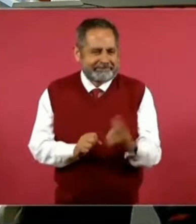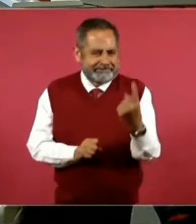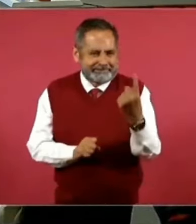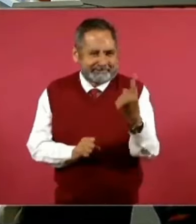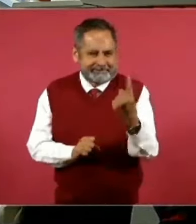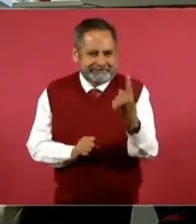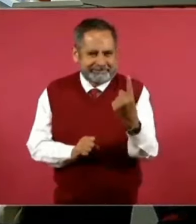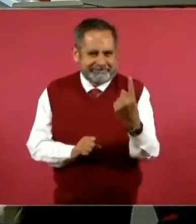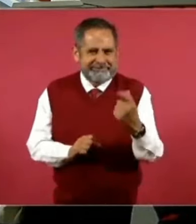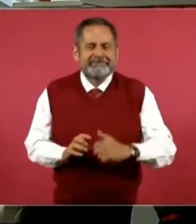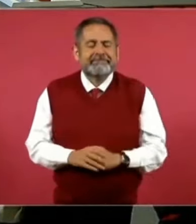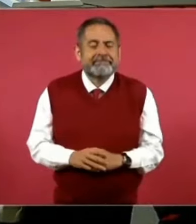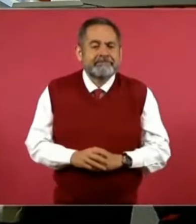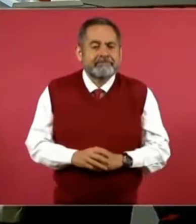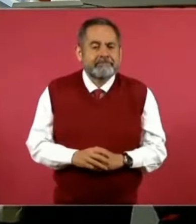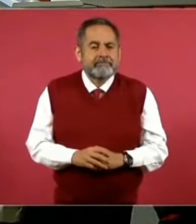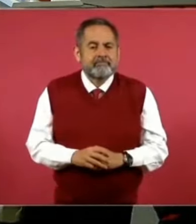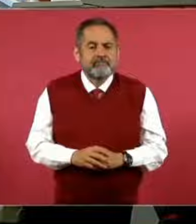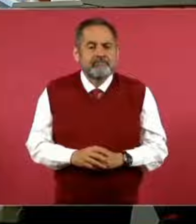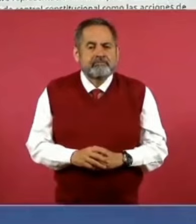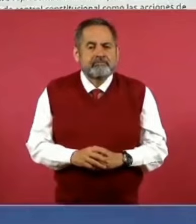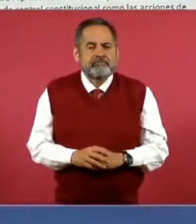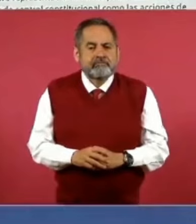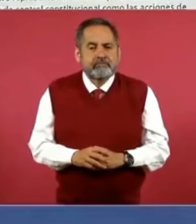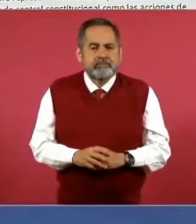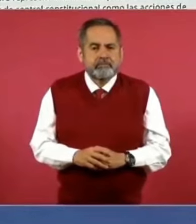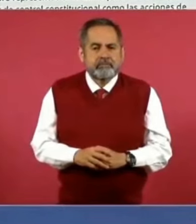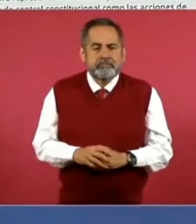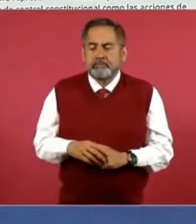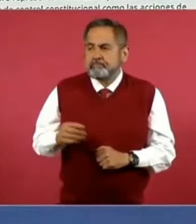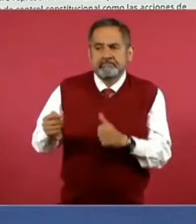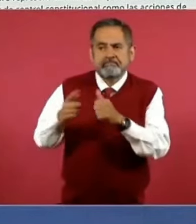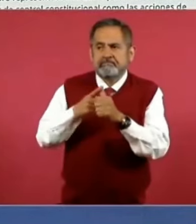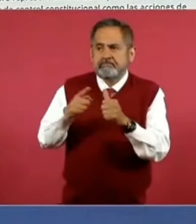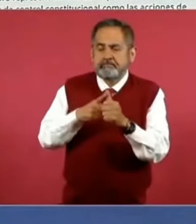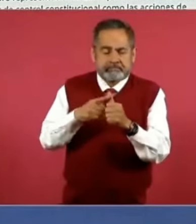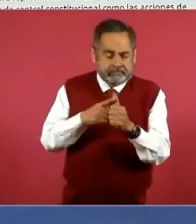uno que se debe realizar una interpretación